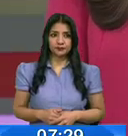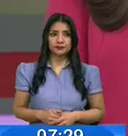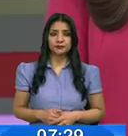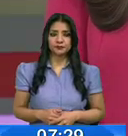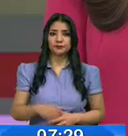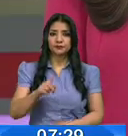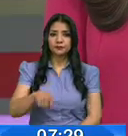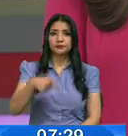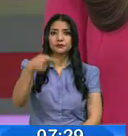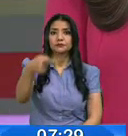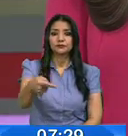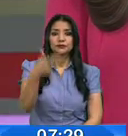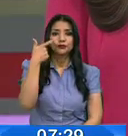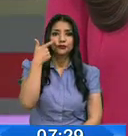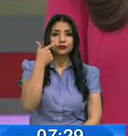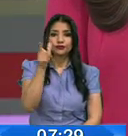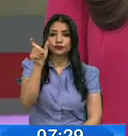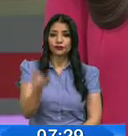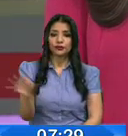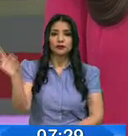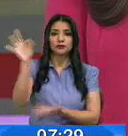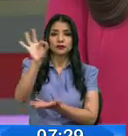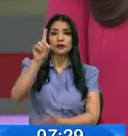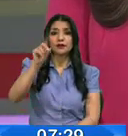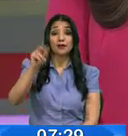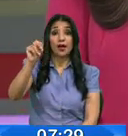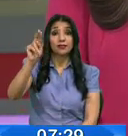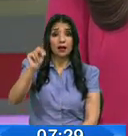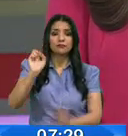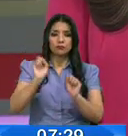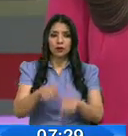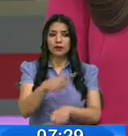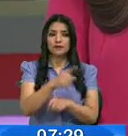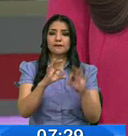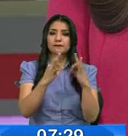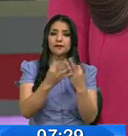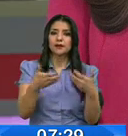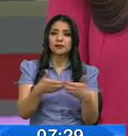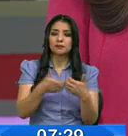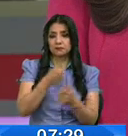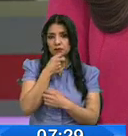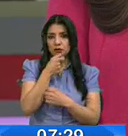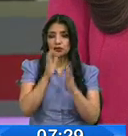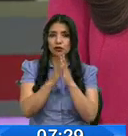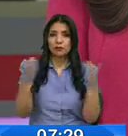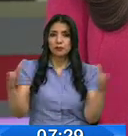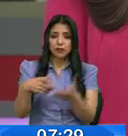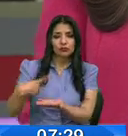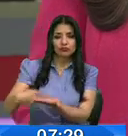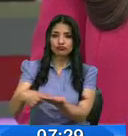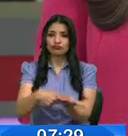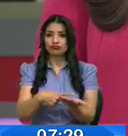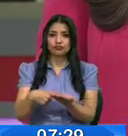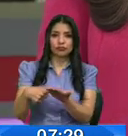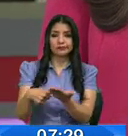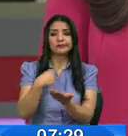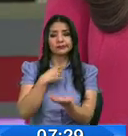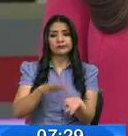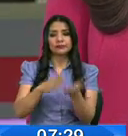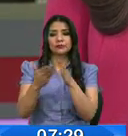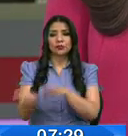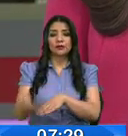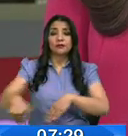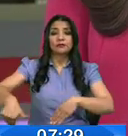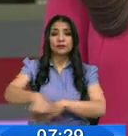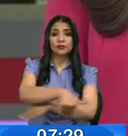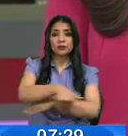Y en los próximos días, la fiscal general del Estado, Diana Salazar, se podría reunir con los familiares del equipo periodístico de Diario El Comercio, quienes perdieron la vida en la